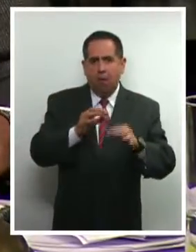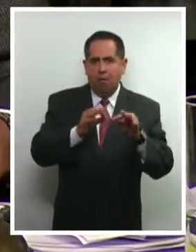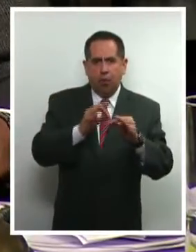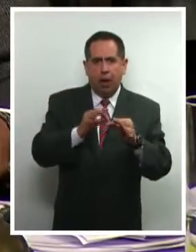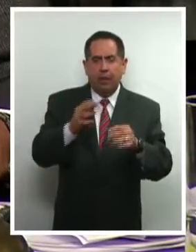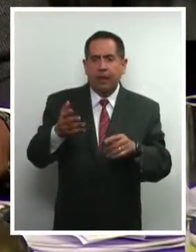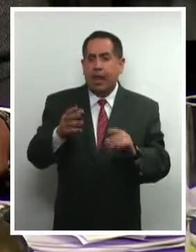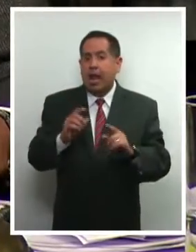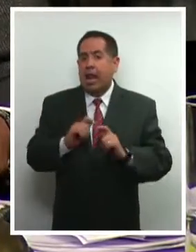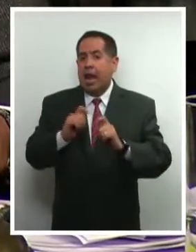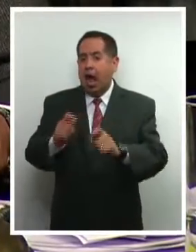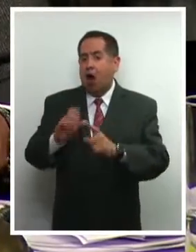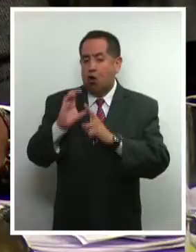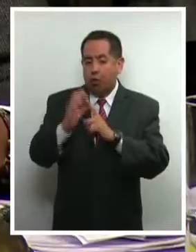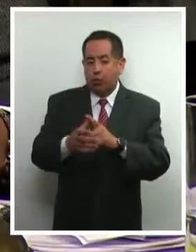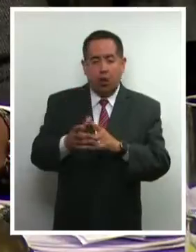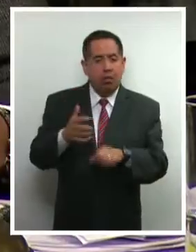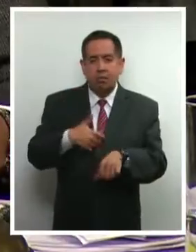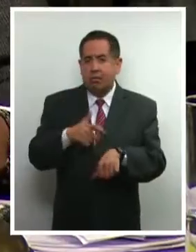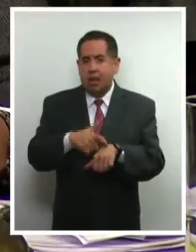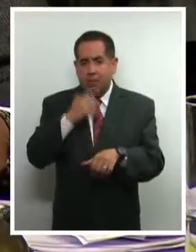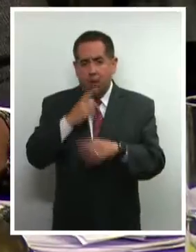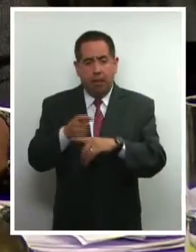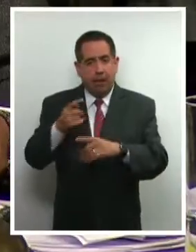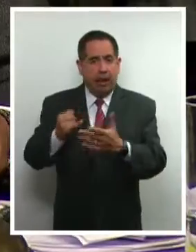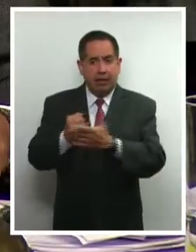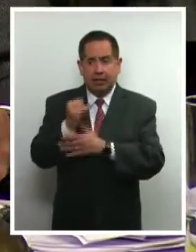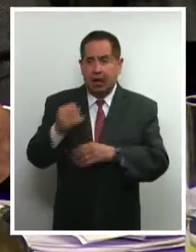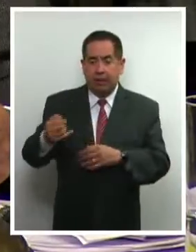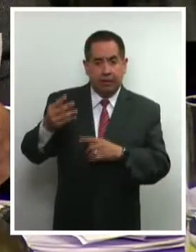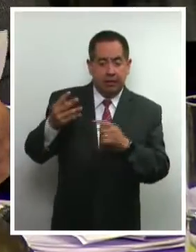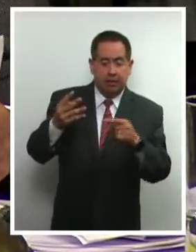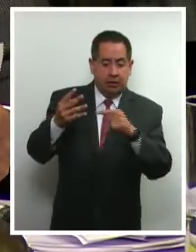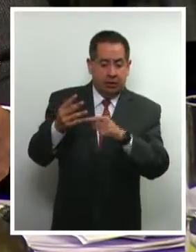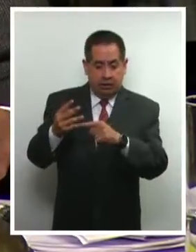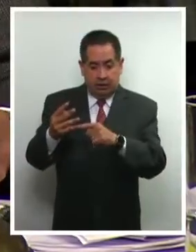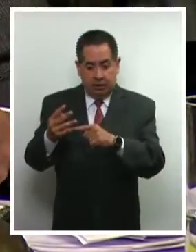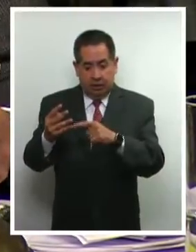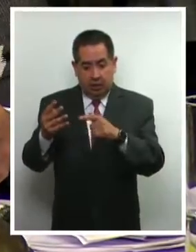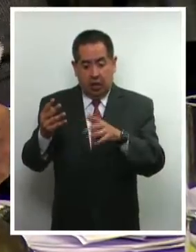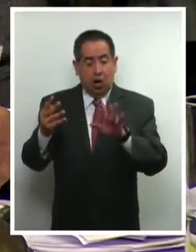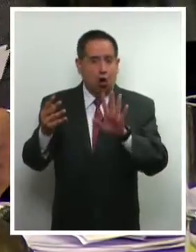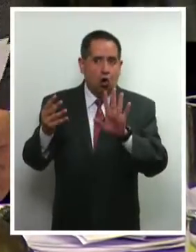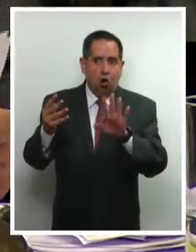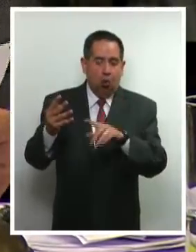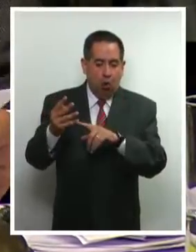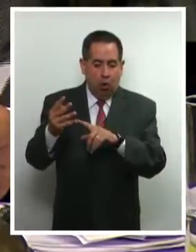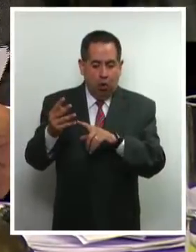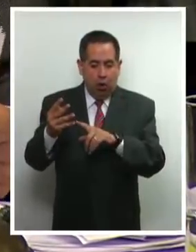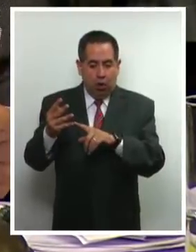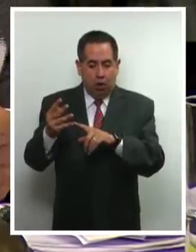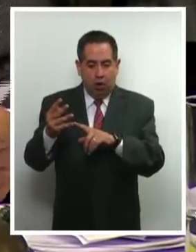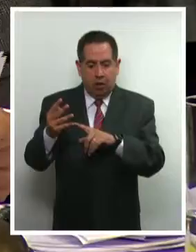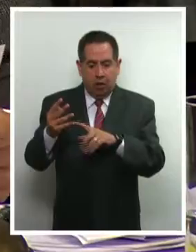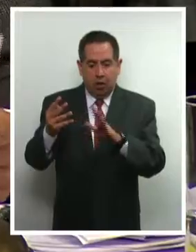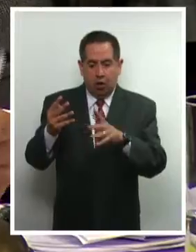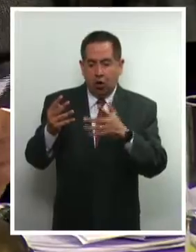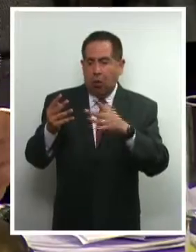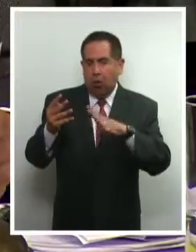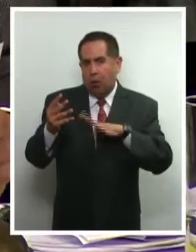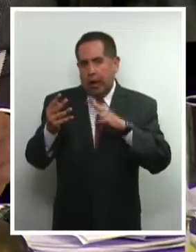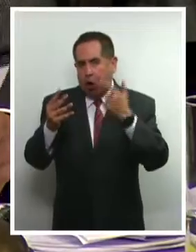en la comisión al momento del dictamen, como si existiera en otros